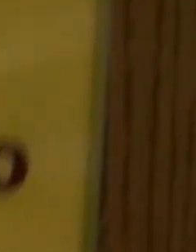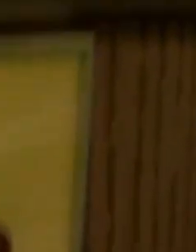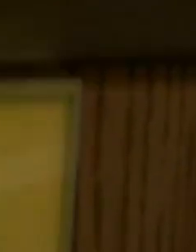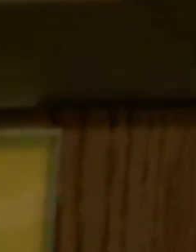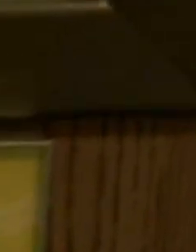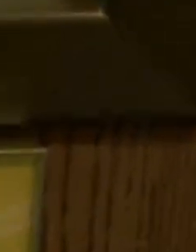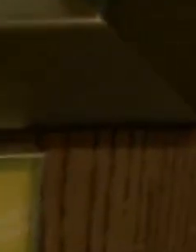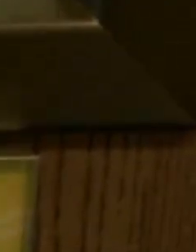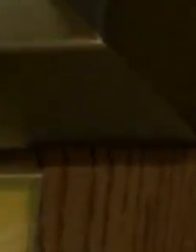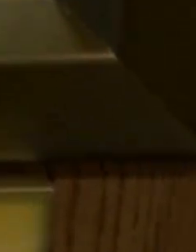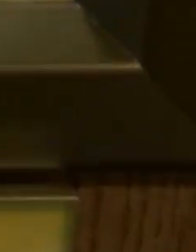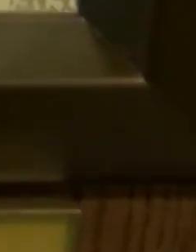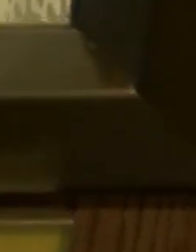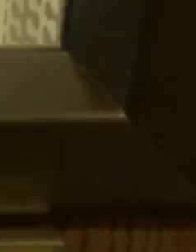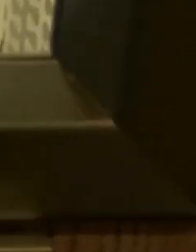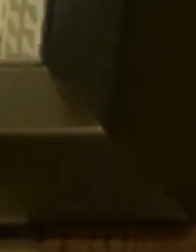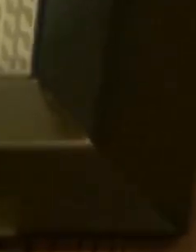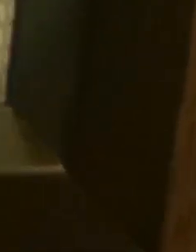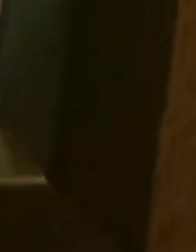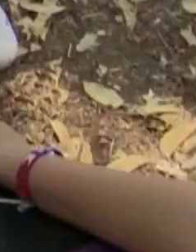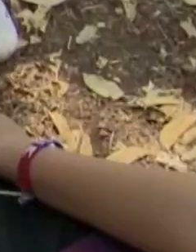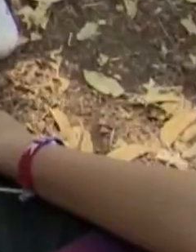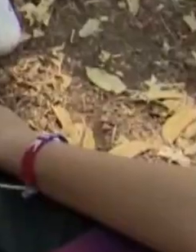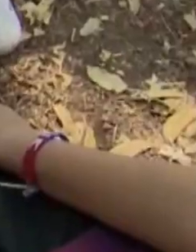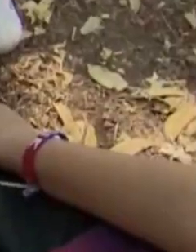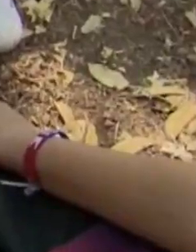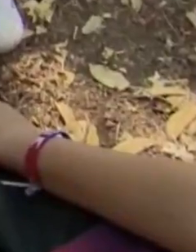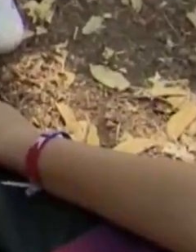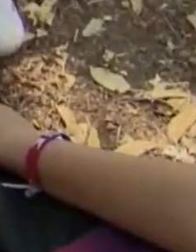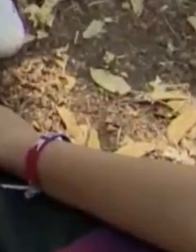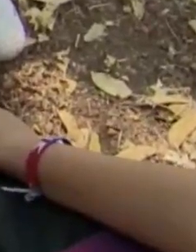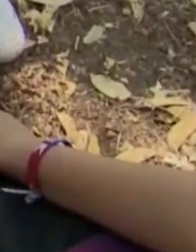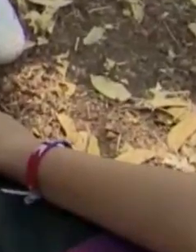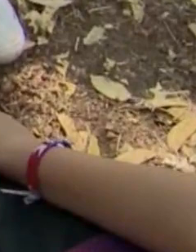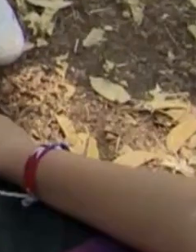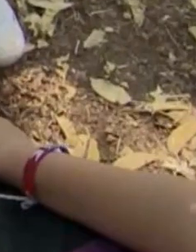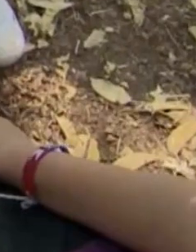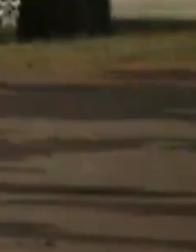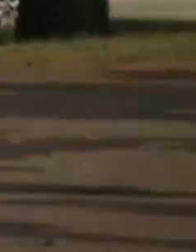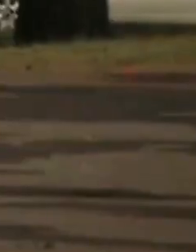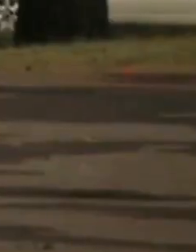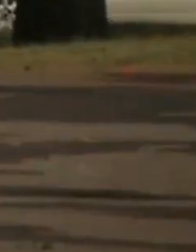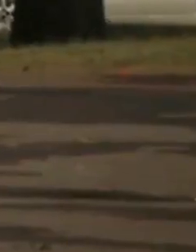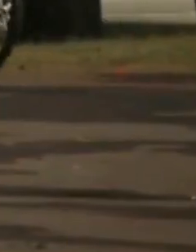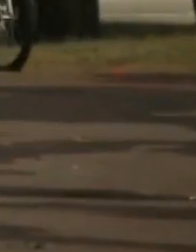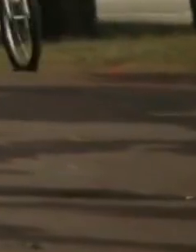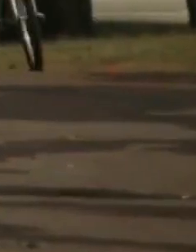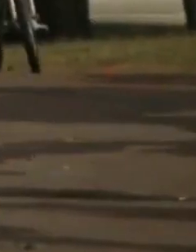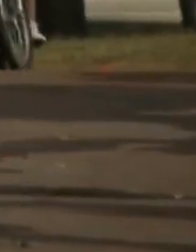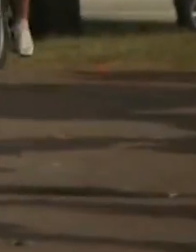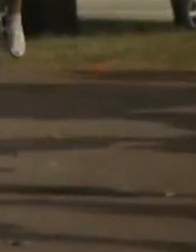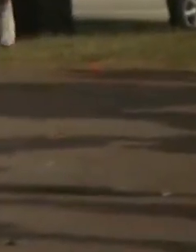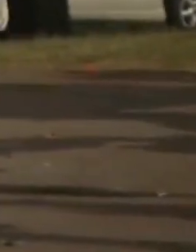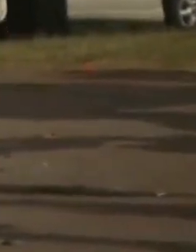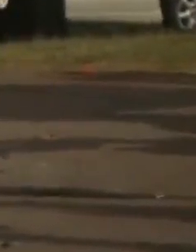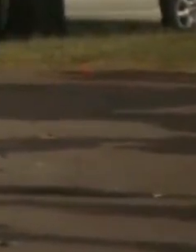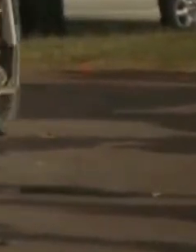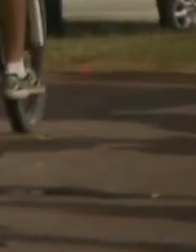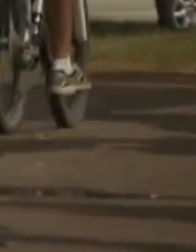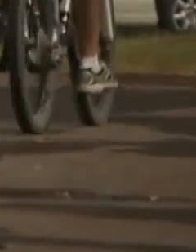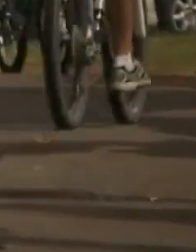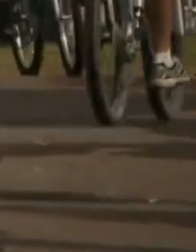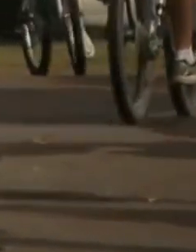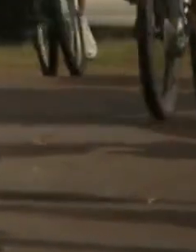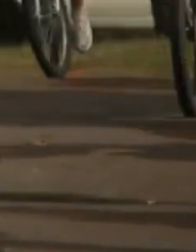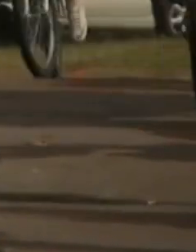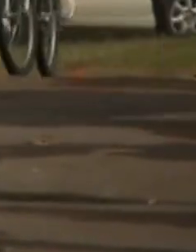La mejor oportunidad para que nuestros niños recorran el país es una aventura que genera participación y le ayuda a